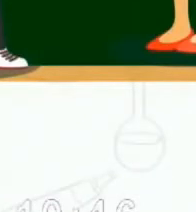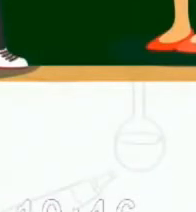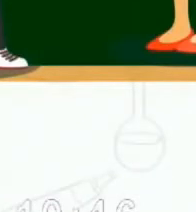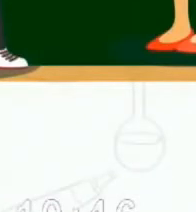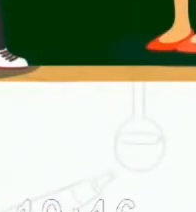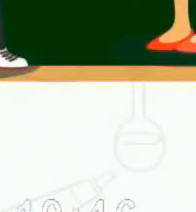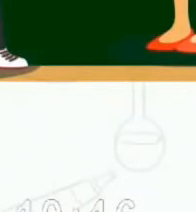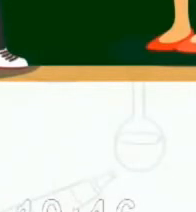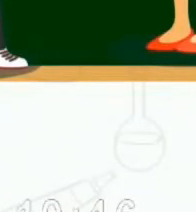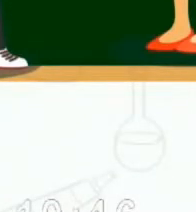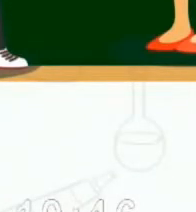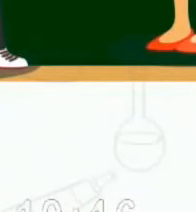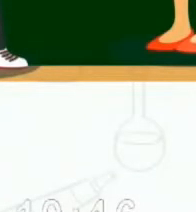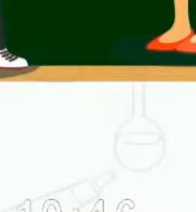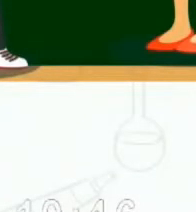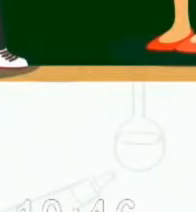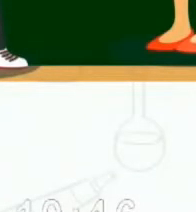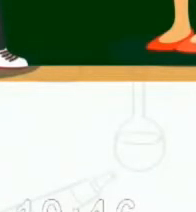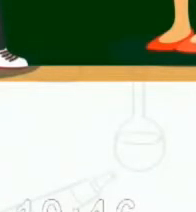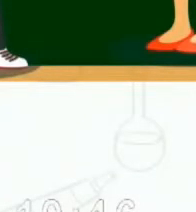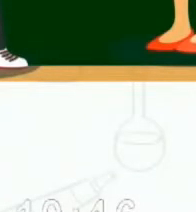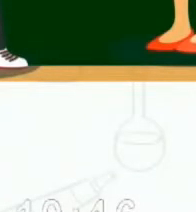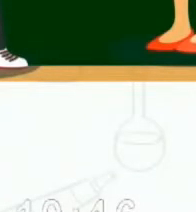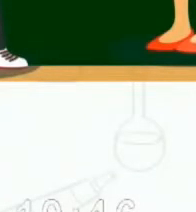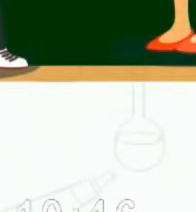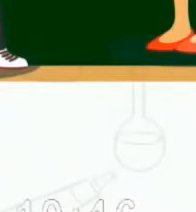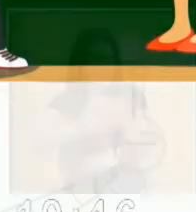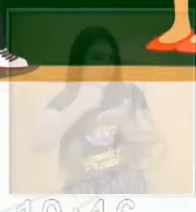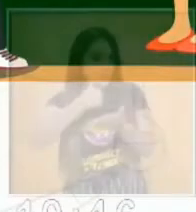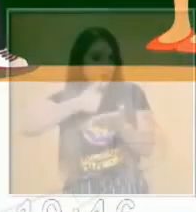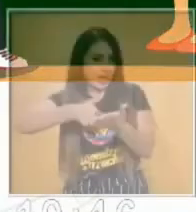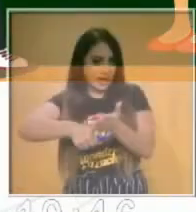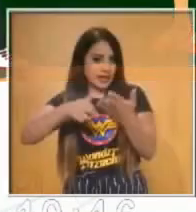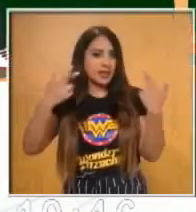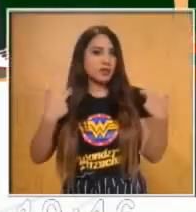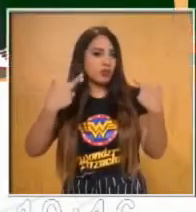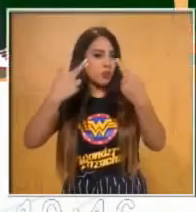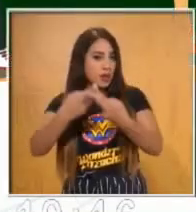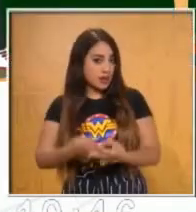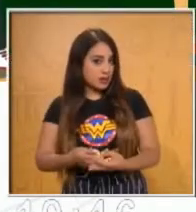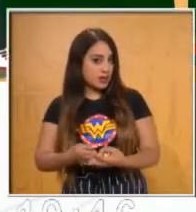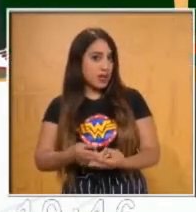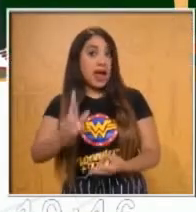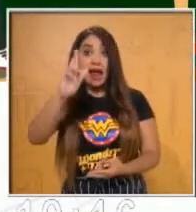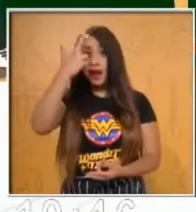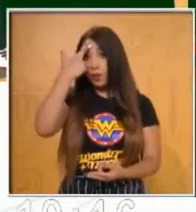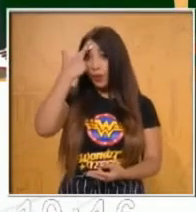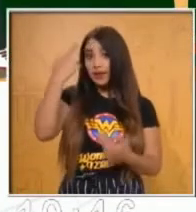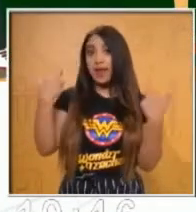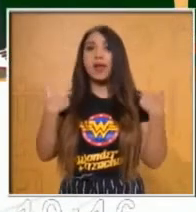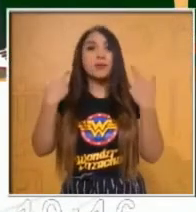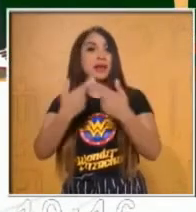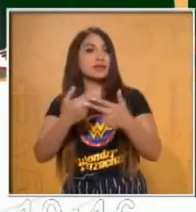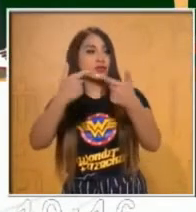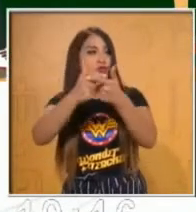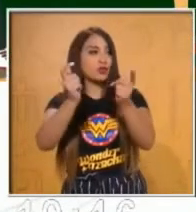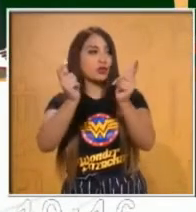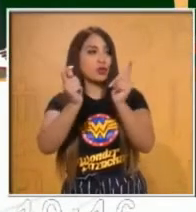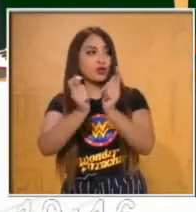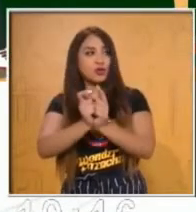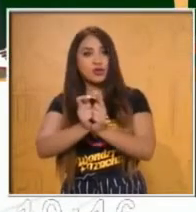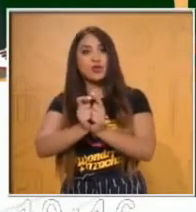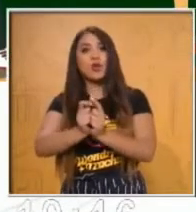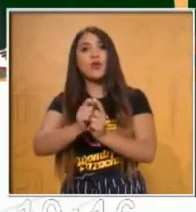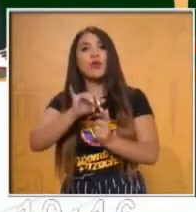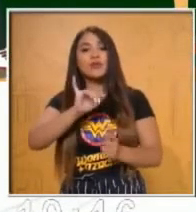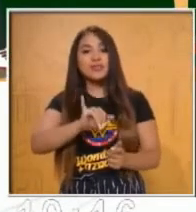¿qué vas a hacer? Vas a escribir una carta a tu maestro. Recuerda, a tu maestro de grupo. No vayas a escribirles una cartita a